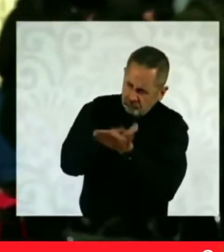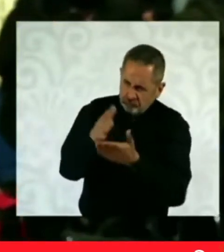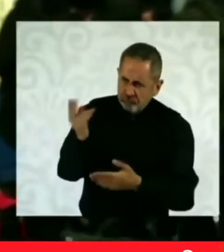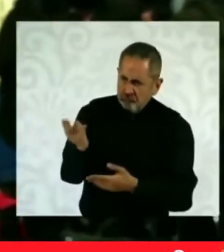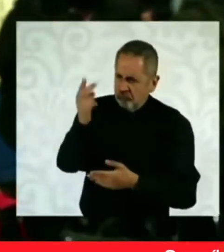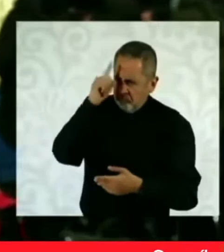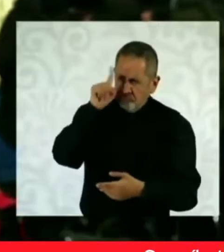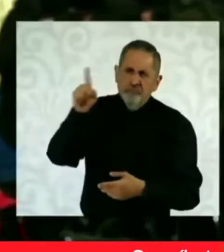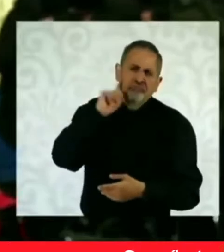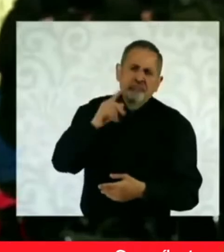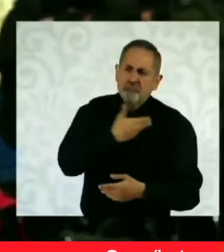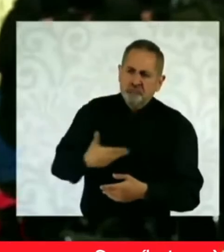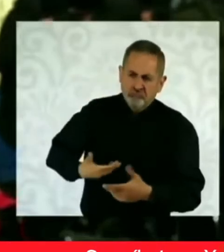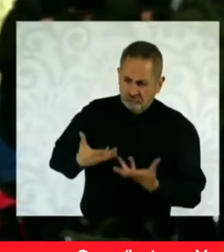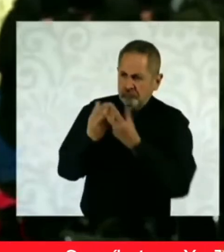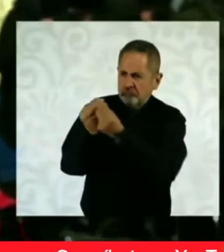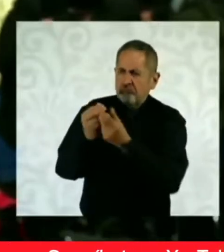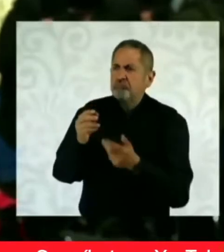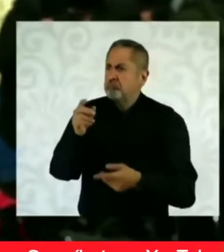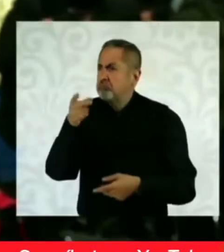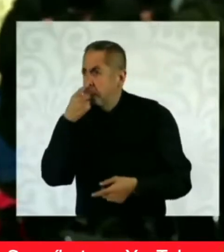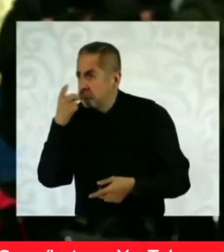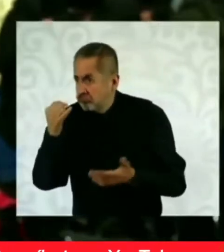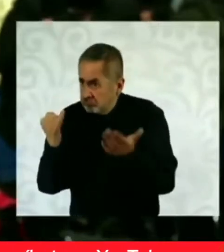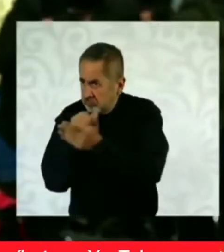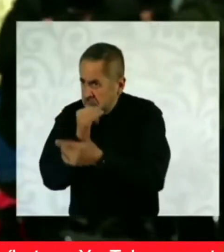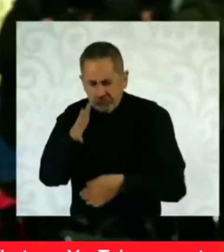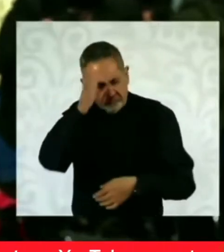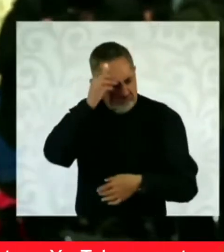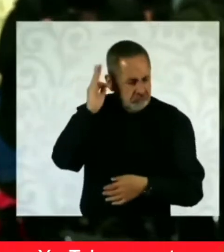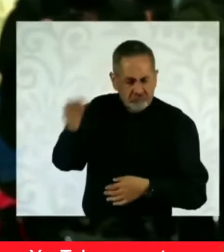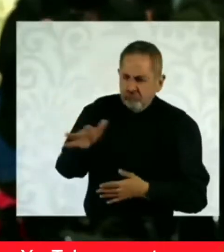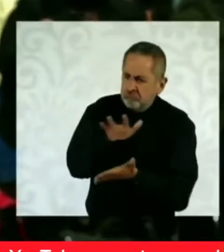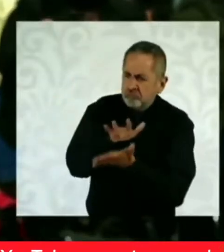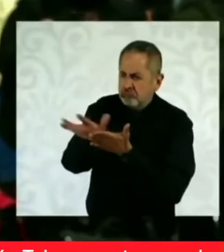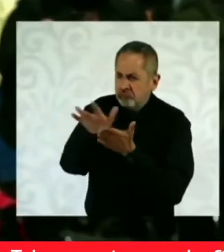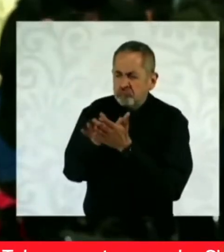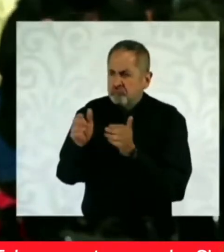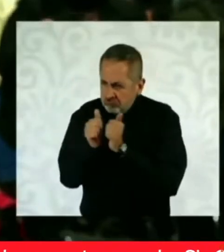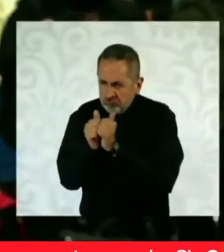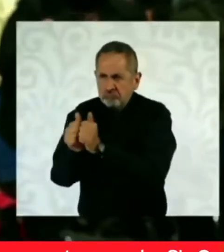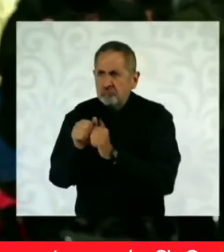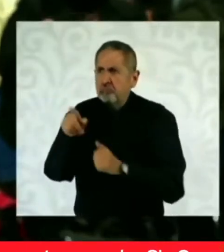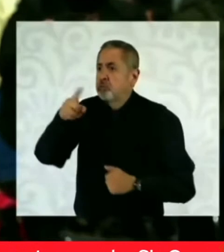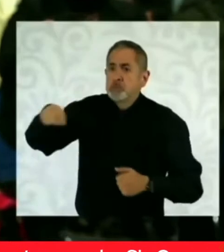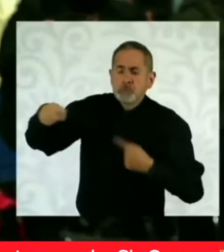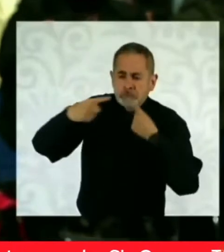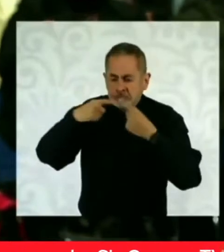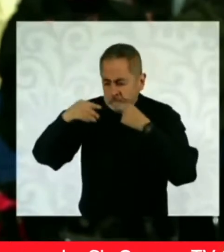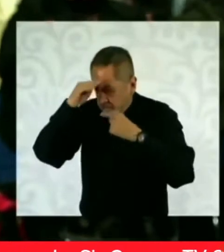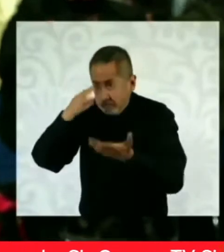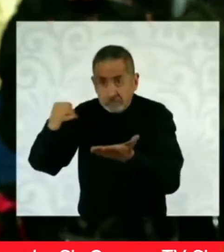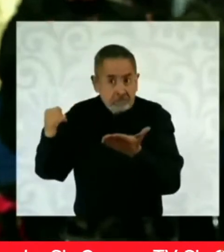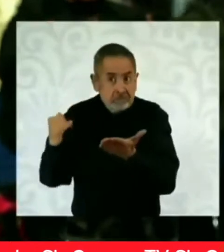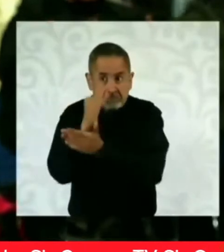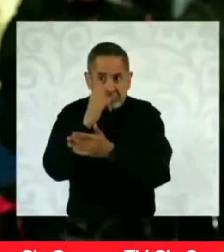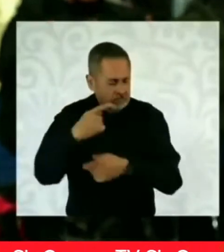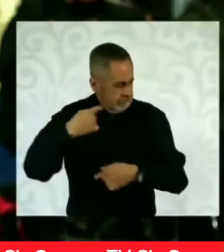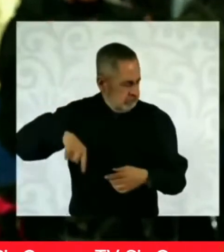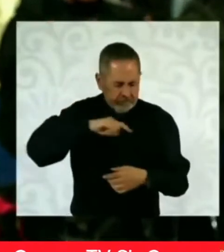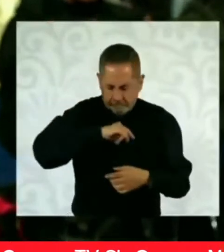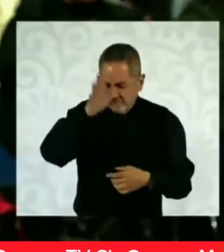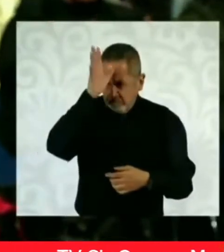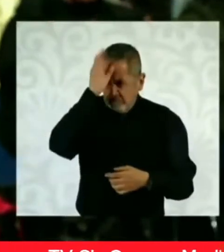en todas las políticas y también en las decisiones que tenga que tomar para